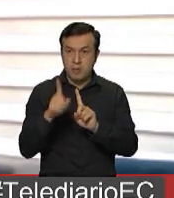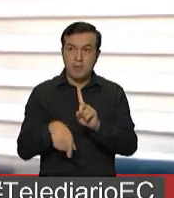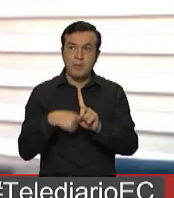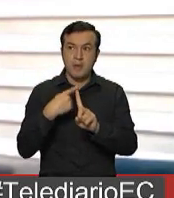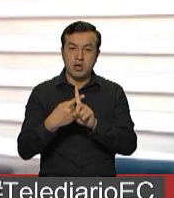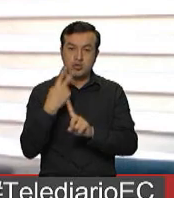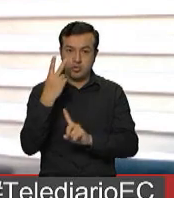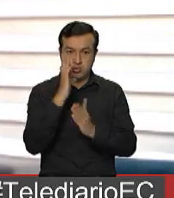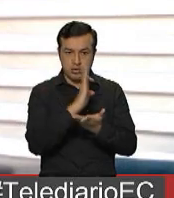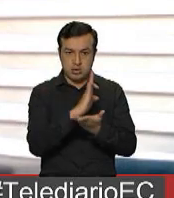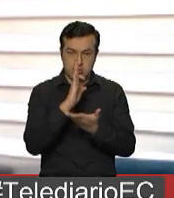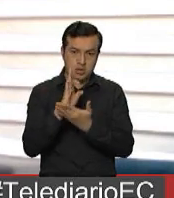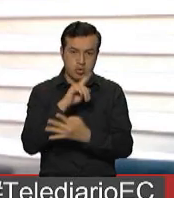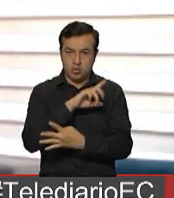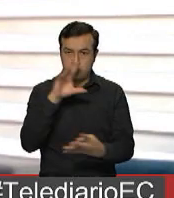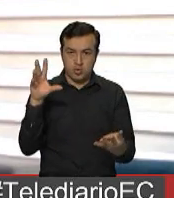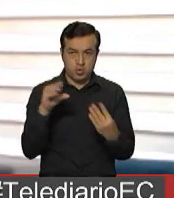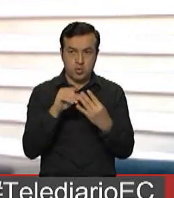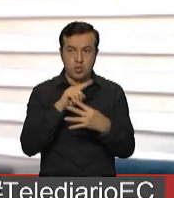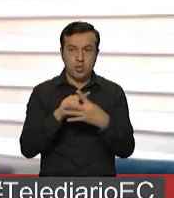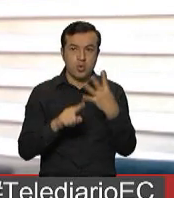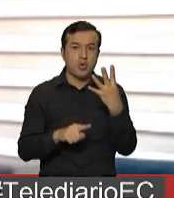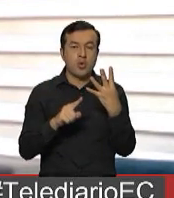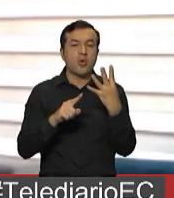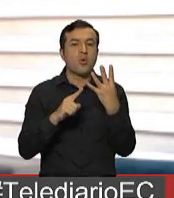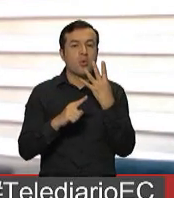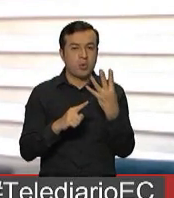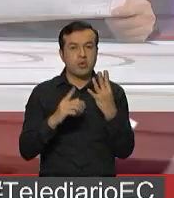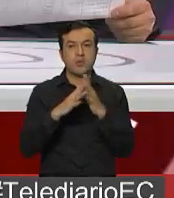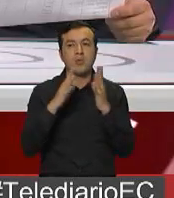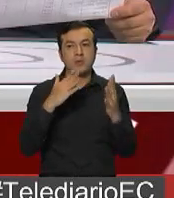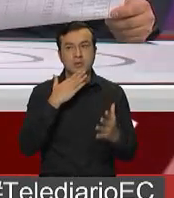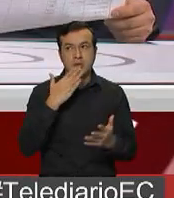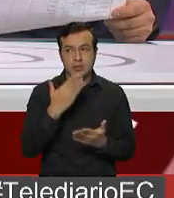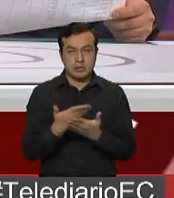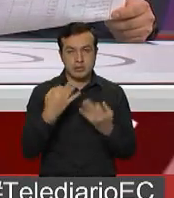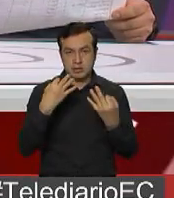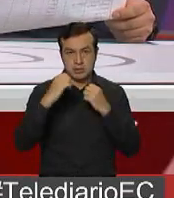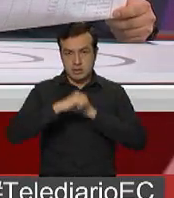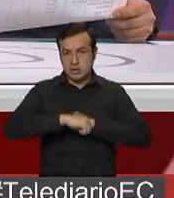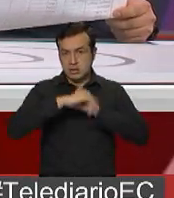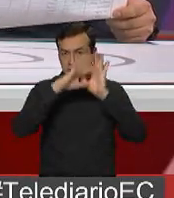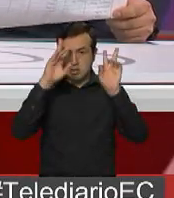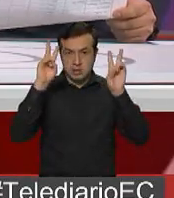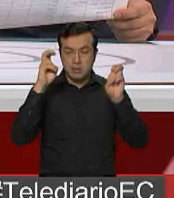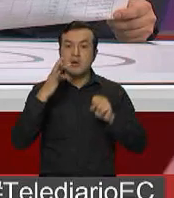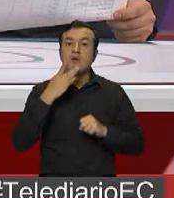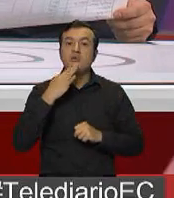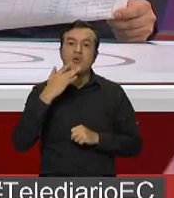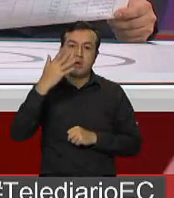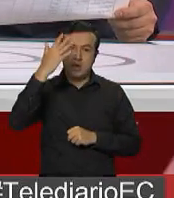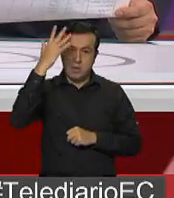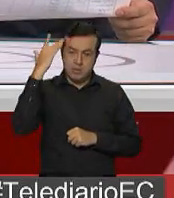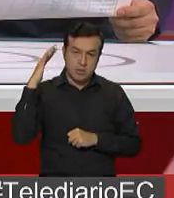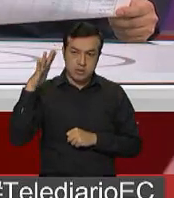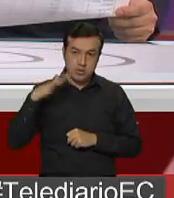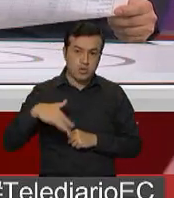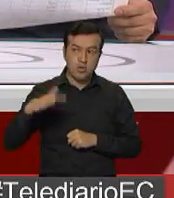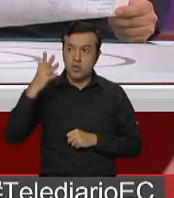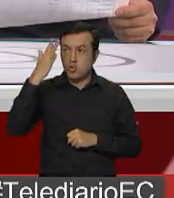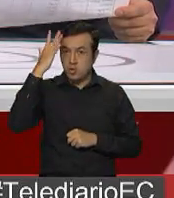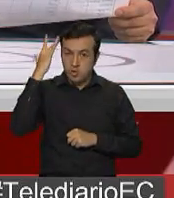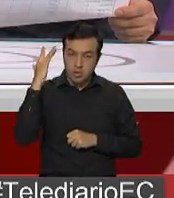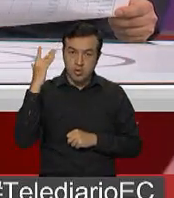los dos testigos. Claro que sí. Muchas gracias por la información, director. Creo que ha quedado muy claro en el tema de color amarillo. En los cantones que estén en color